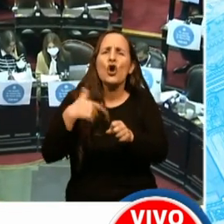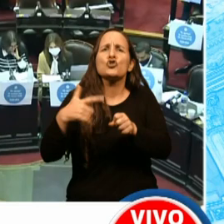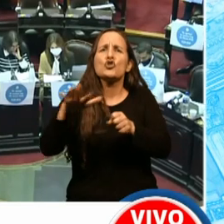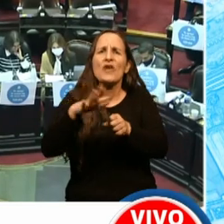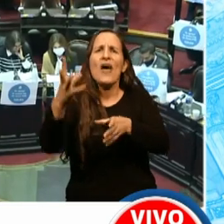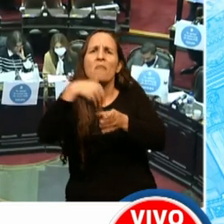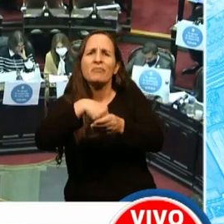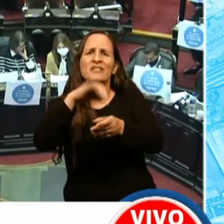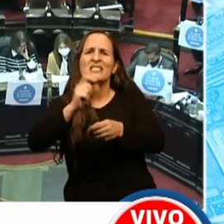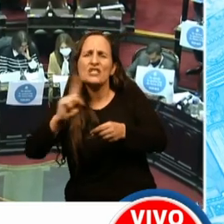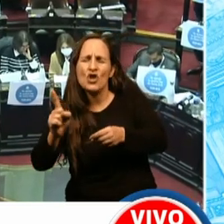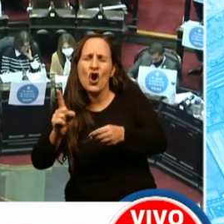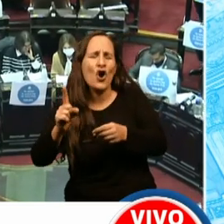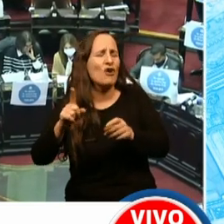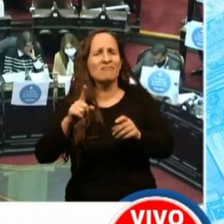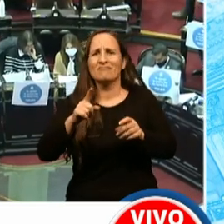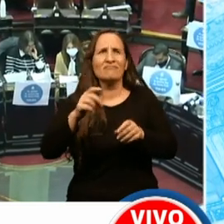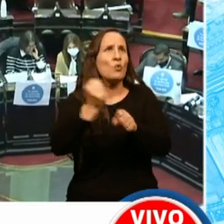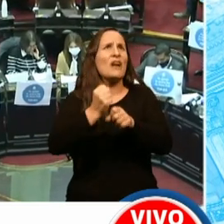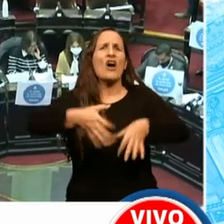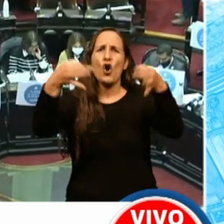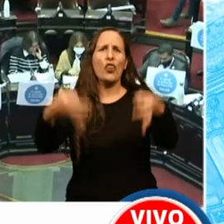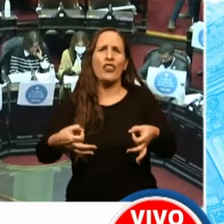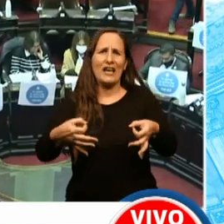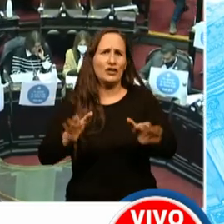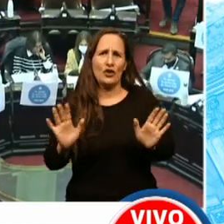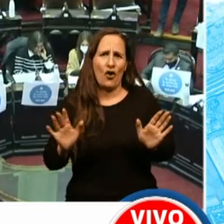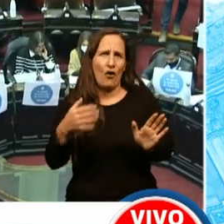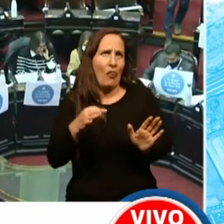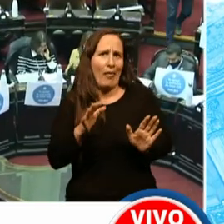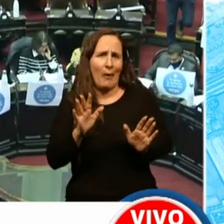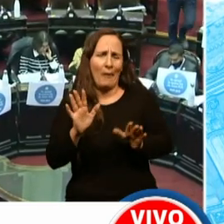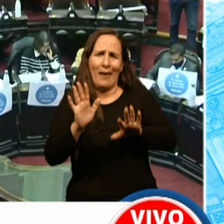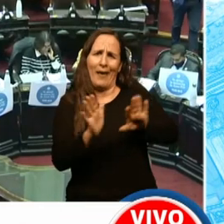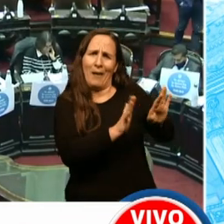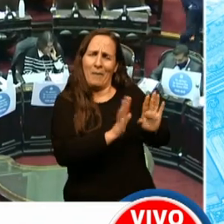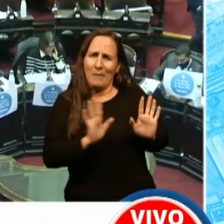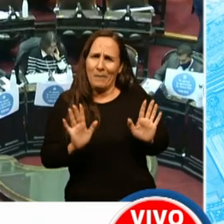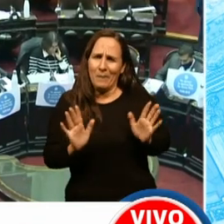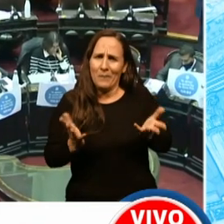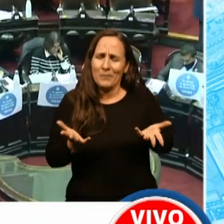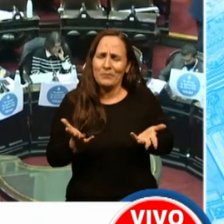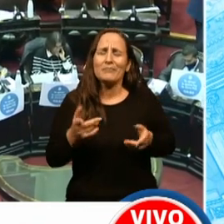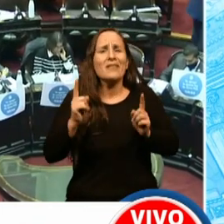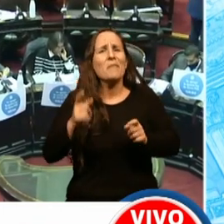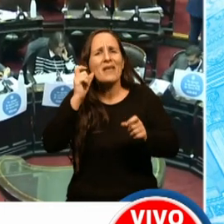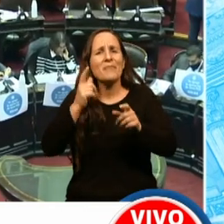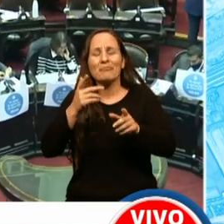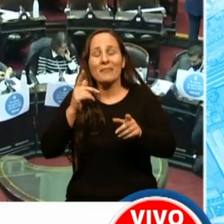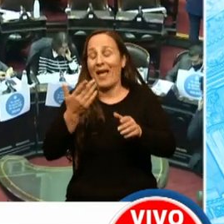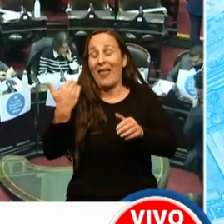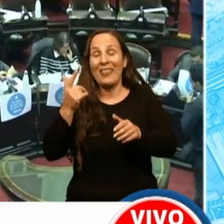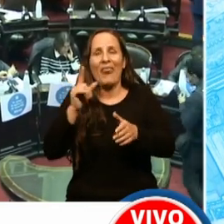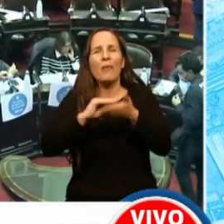trabajar tener acceso al trabajo con dignidad también quiero tomar uno de los temas que algún diputado planteó